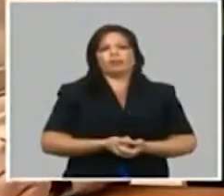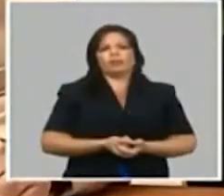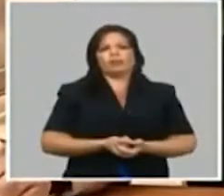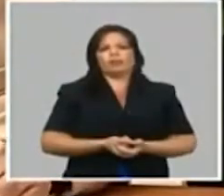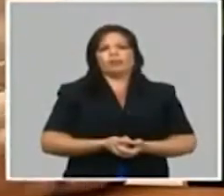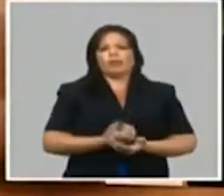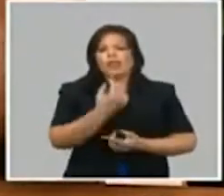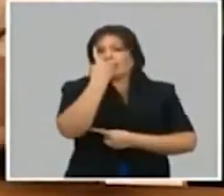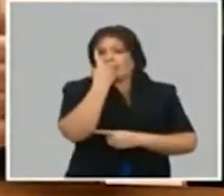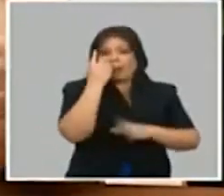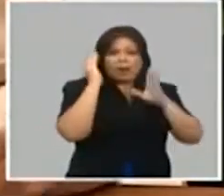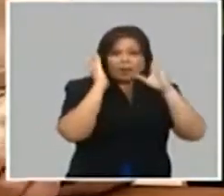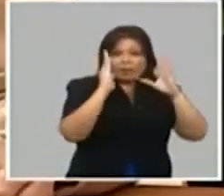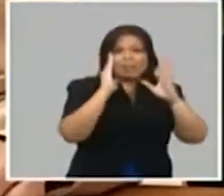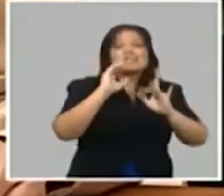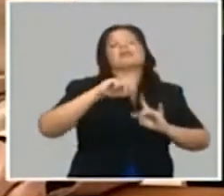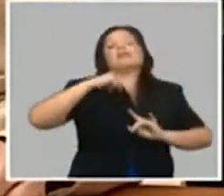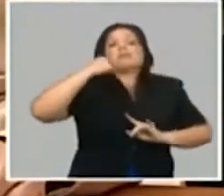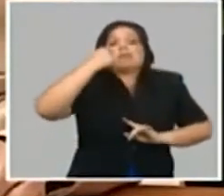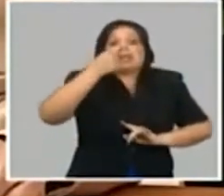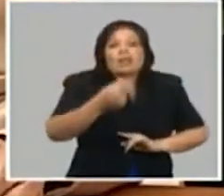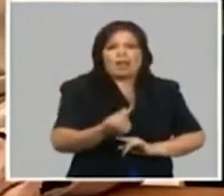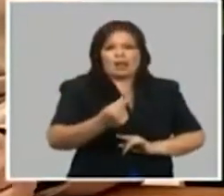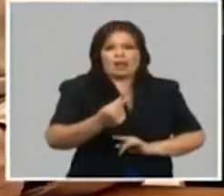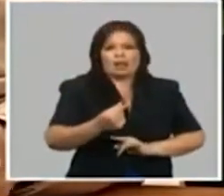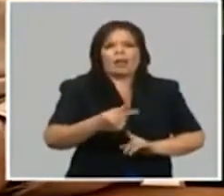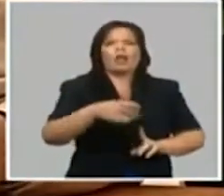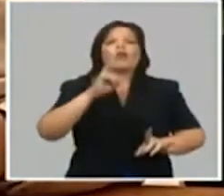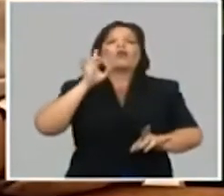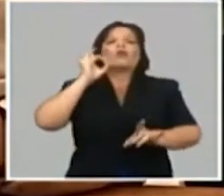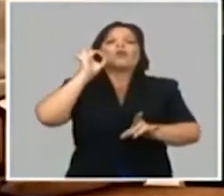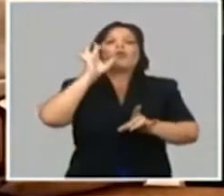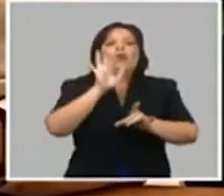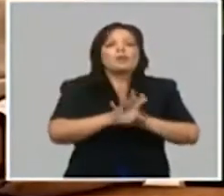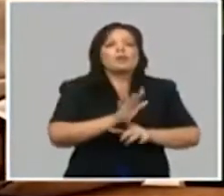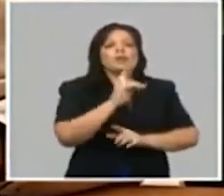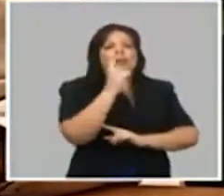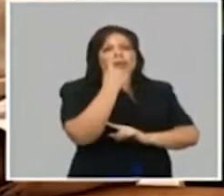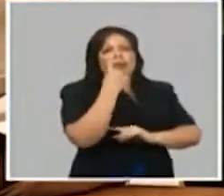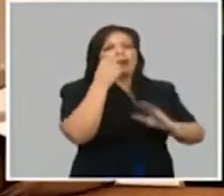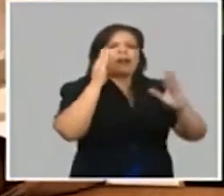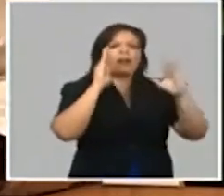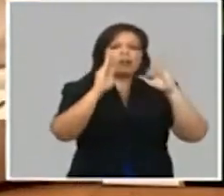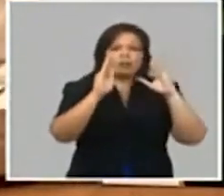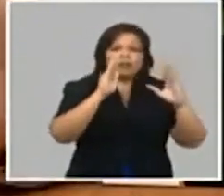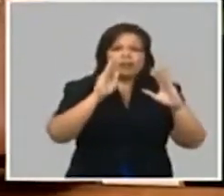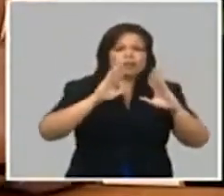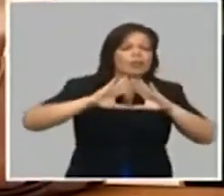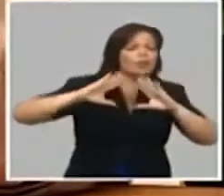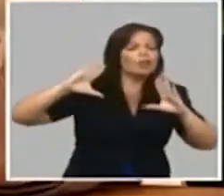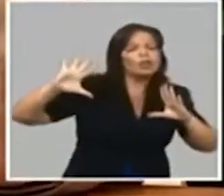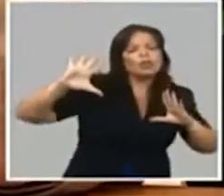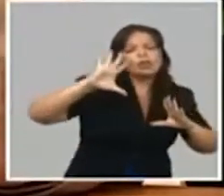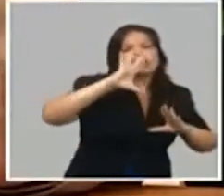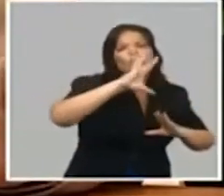fase. Ya mañana, cuando comience la primera fase, todas las